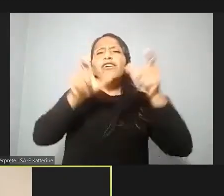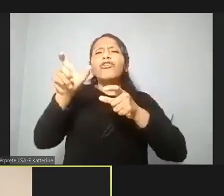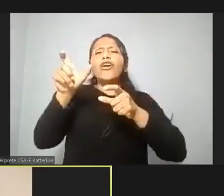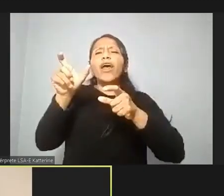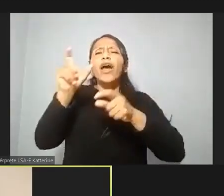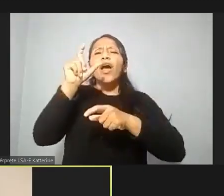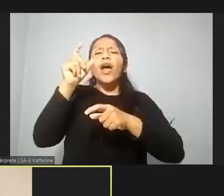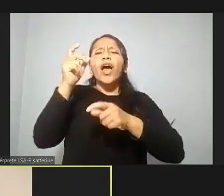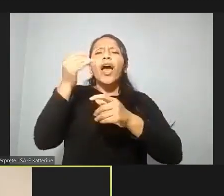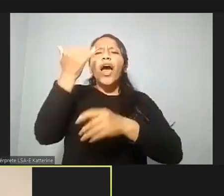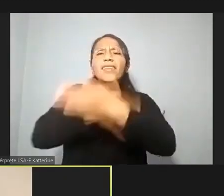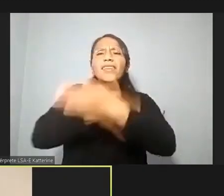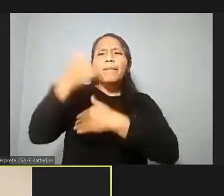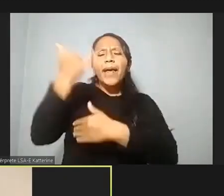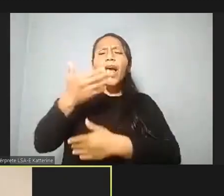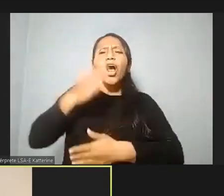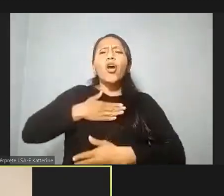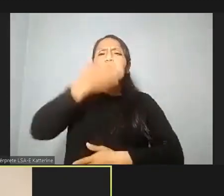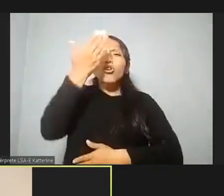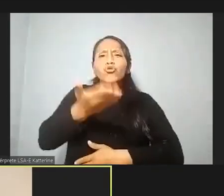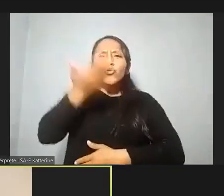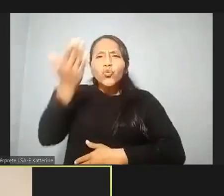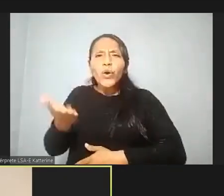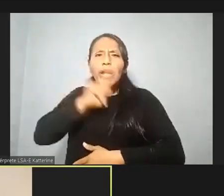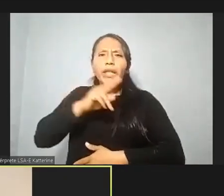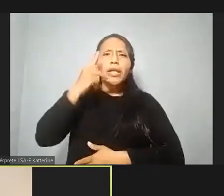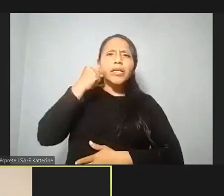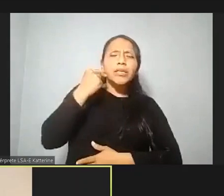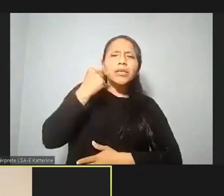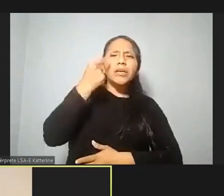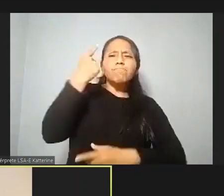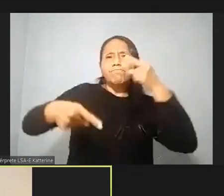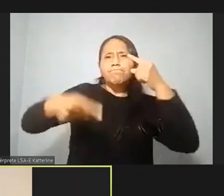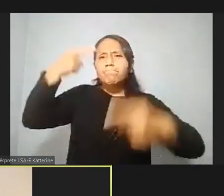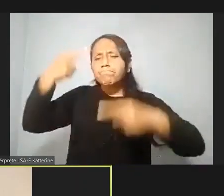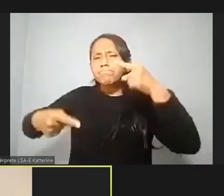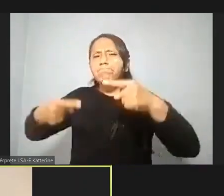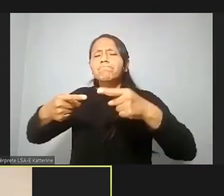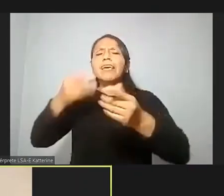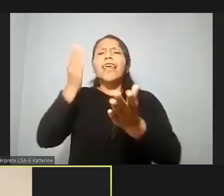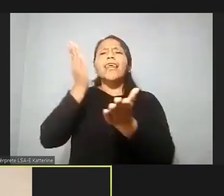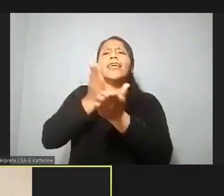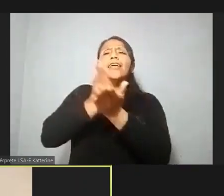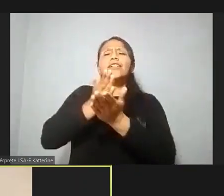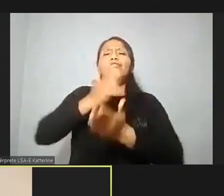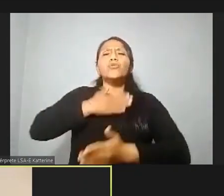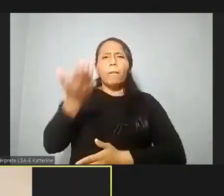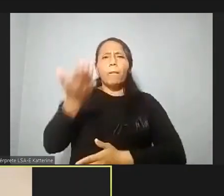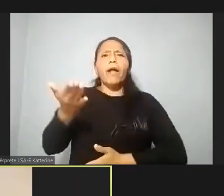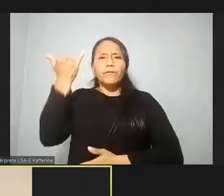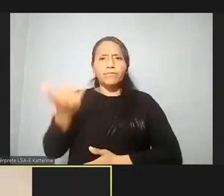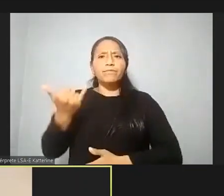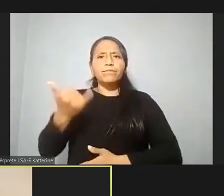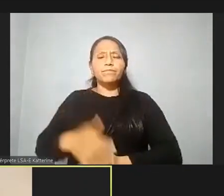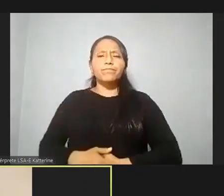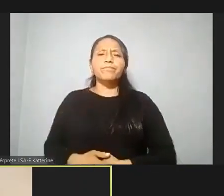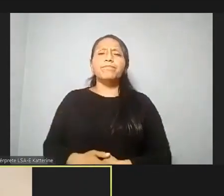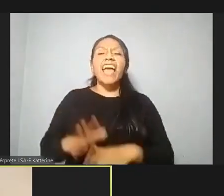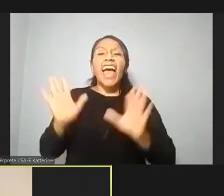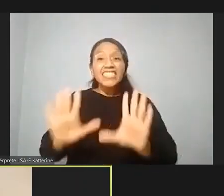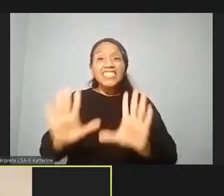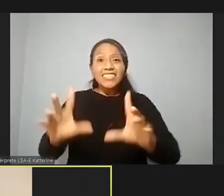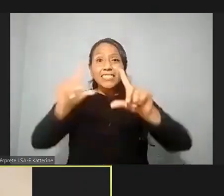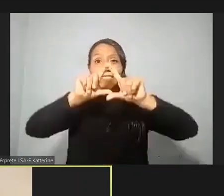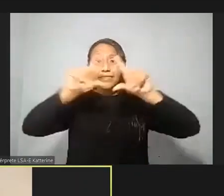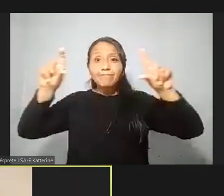sujetos, sujetas, sujetes de derechos humanos. Lo elegimos entre quienes vamos a participar de este